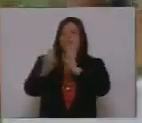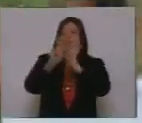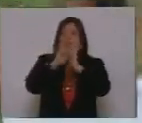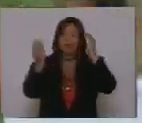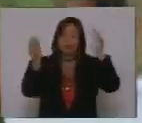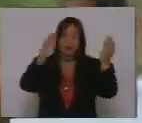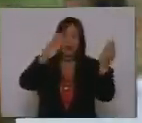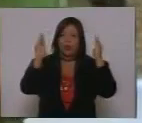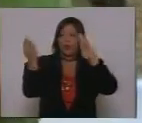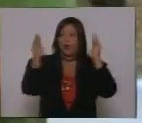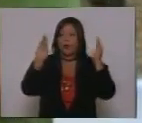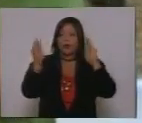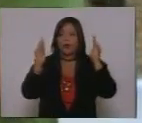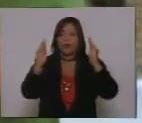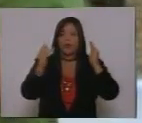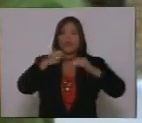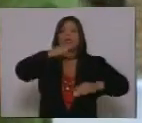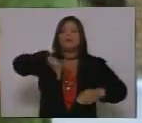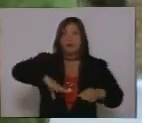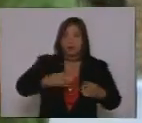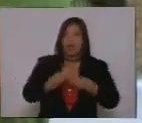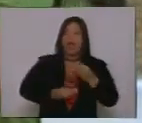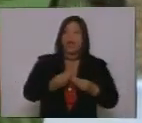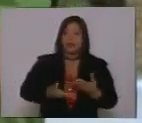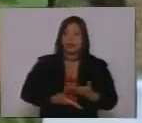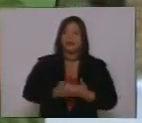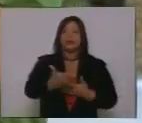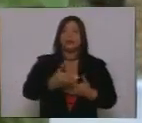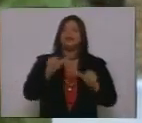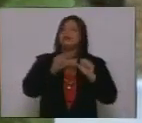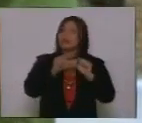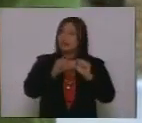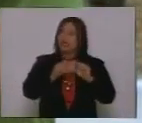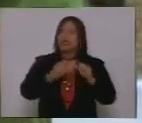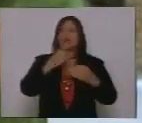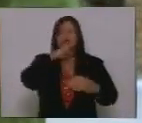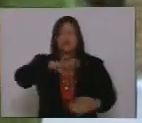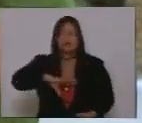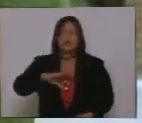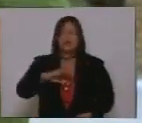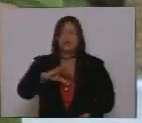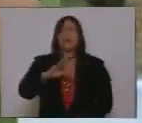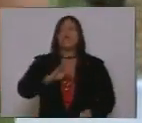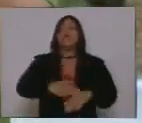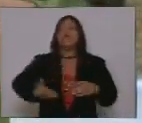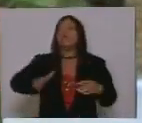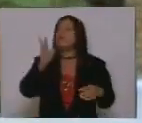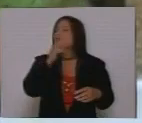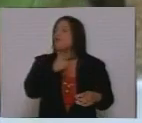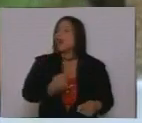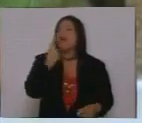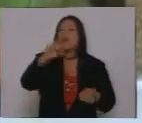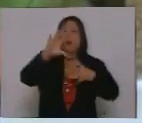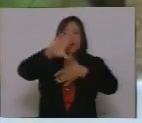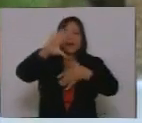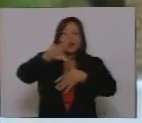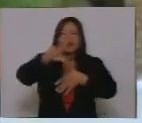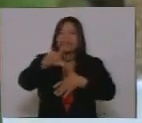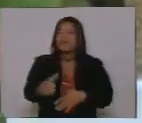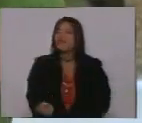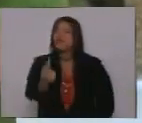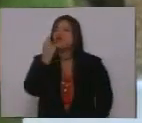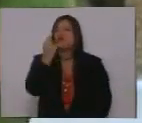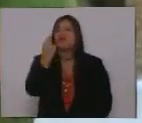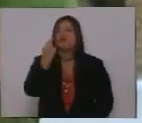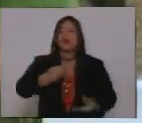comparado. Estamos haciendo historia y seguiremos haciendo historia porque no hay un país de América Latina que